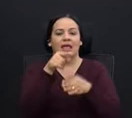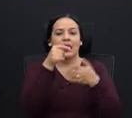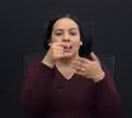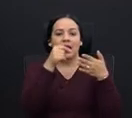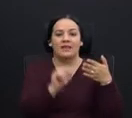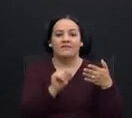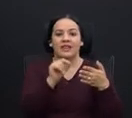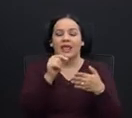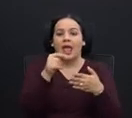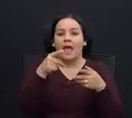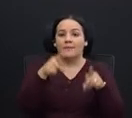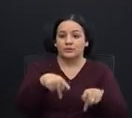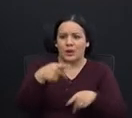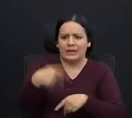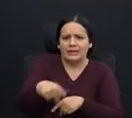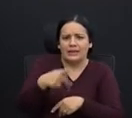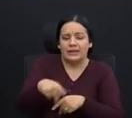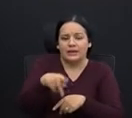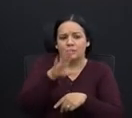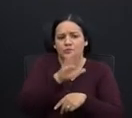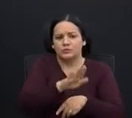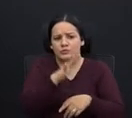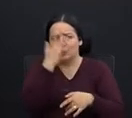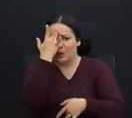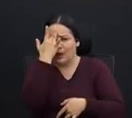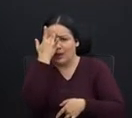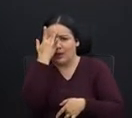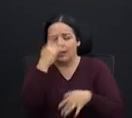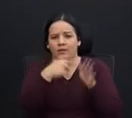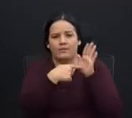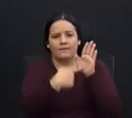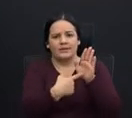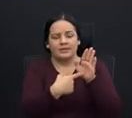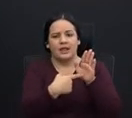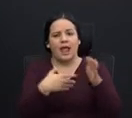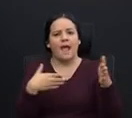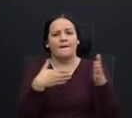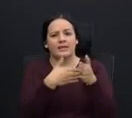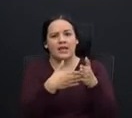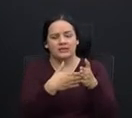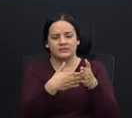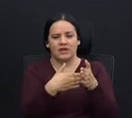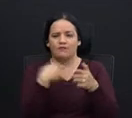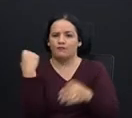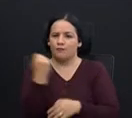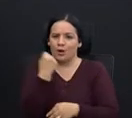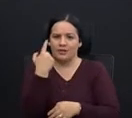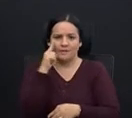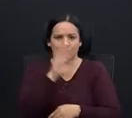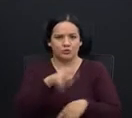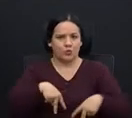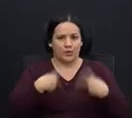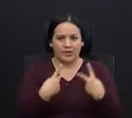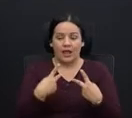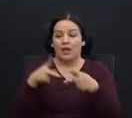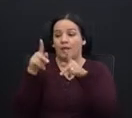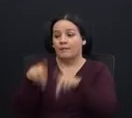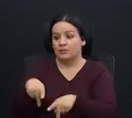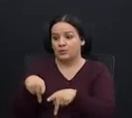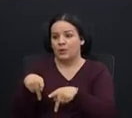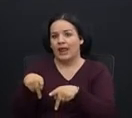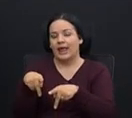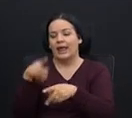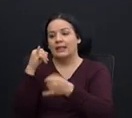grave a un paciente cuya enfermedad o condición representa una amenaza potencial para su vida. Así, un enfermo terminal